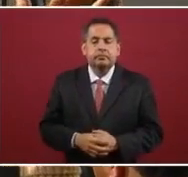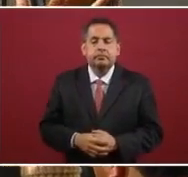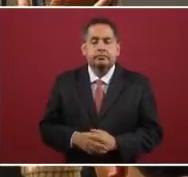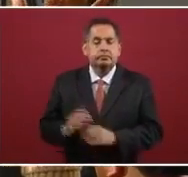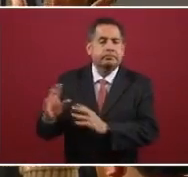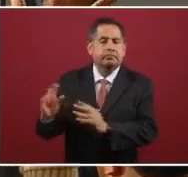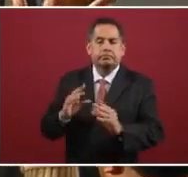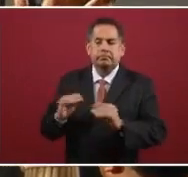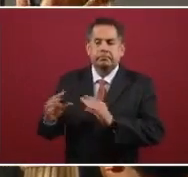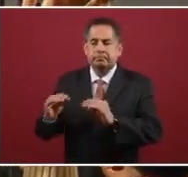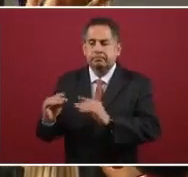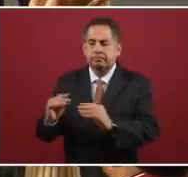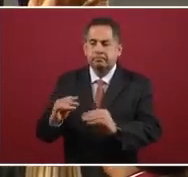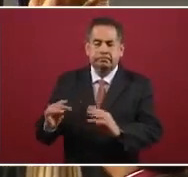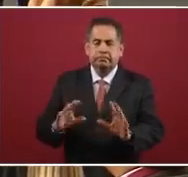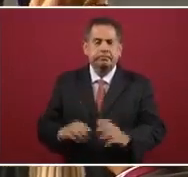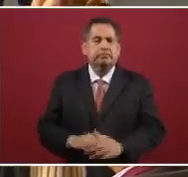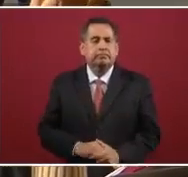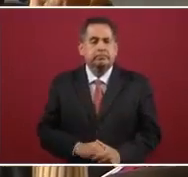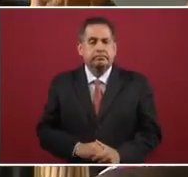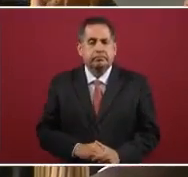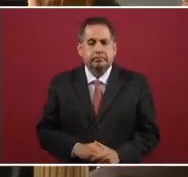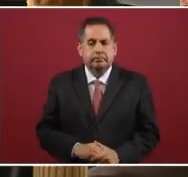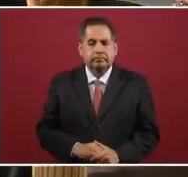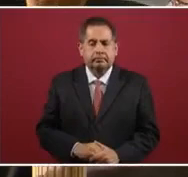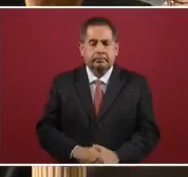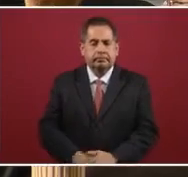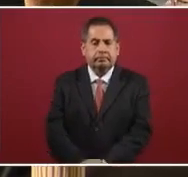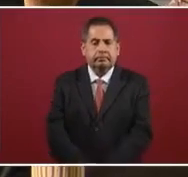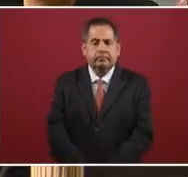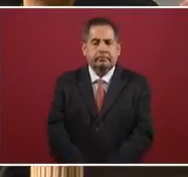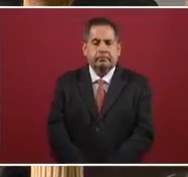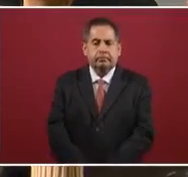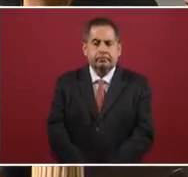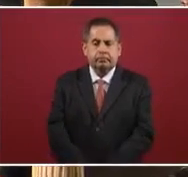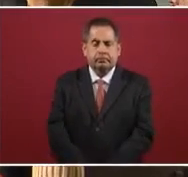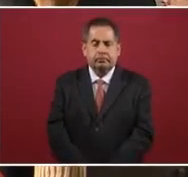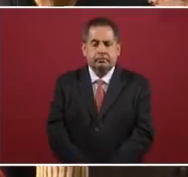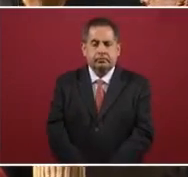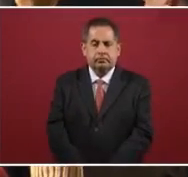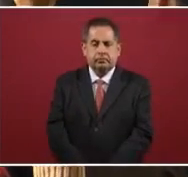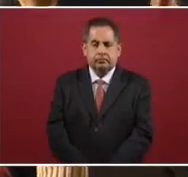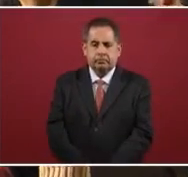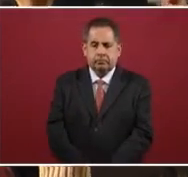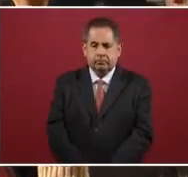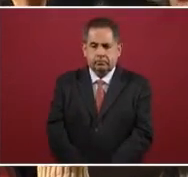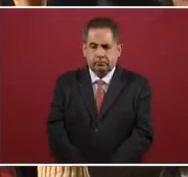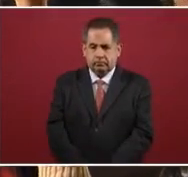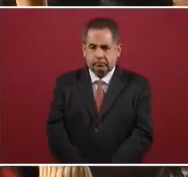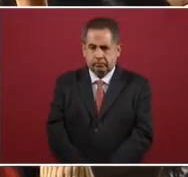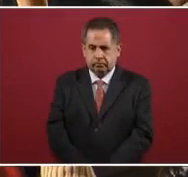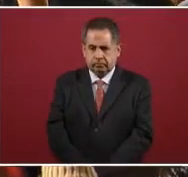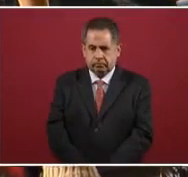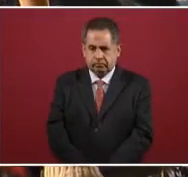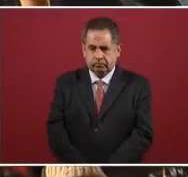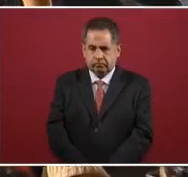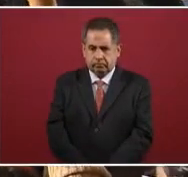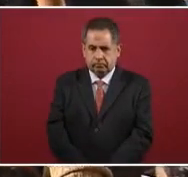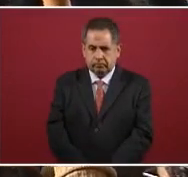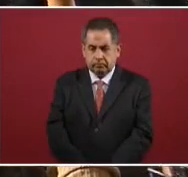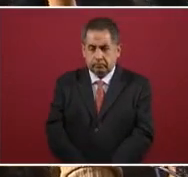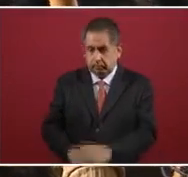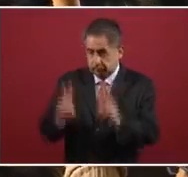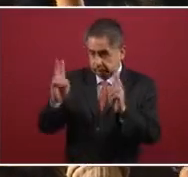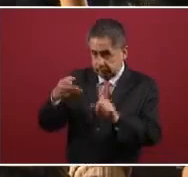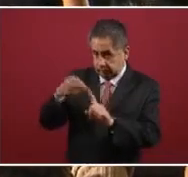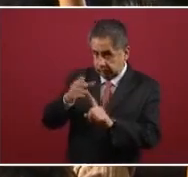Sobre el tema. A ver, sobre el tema… Gracias, buenos días a todos. Pero el tema de Afores. De Afores, sí, claro. Sí,